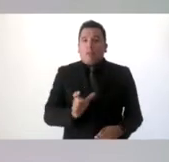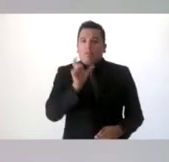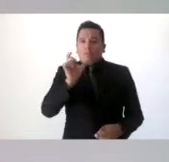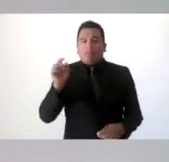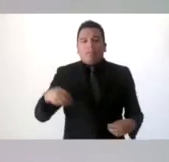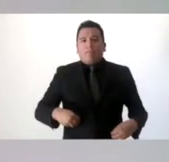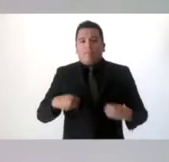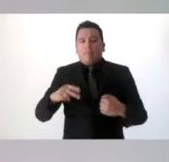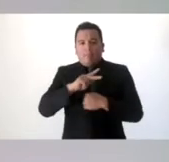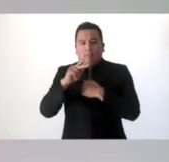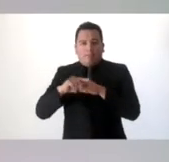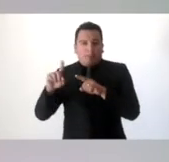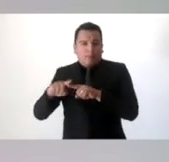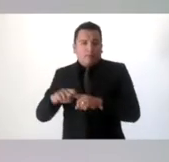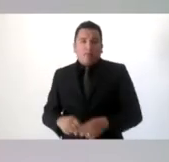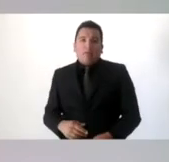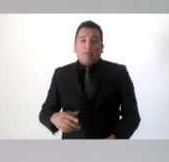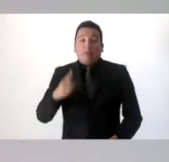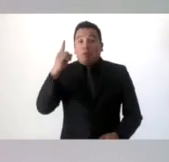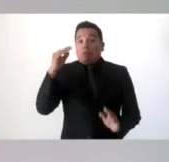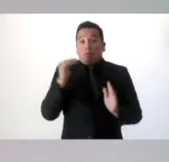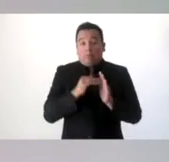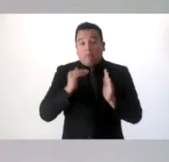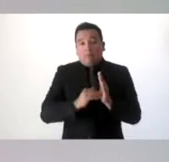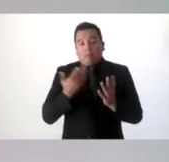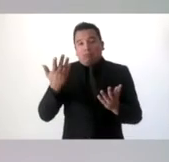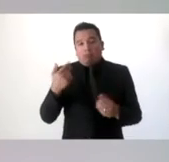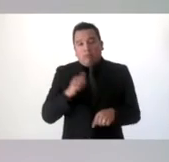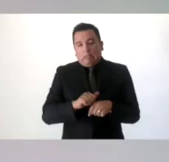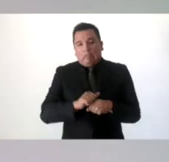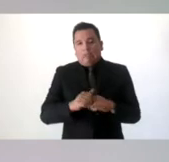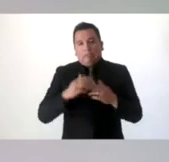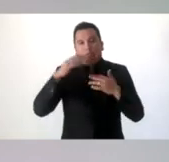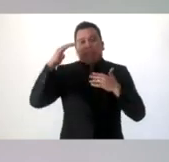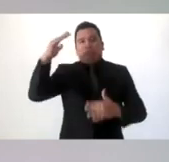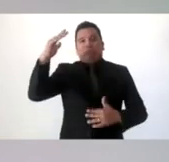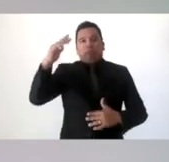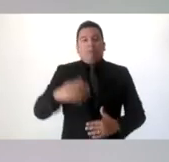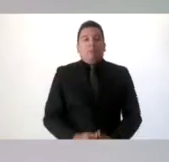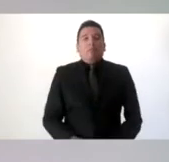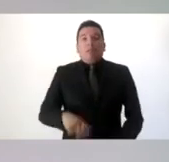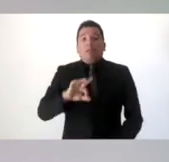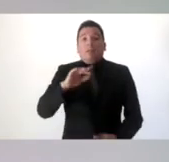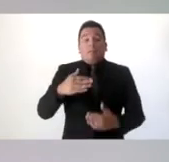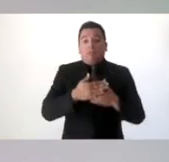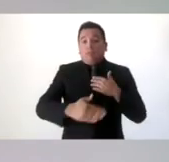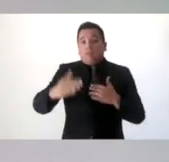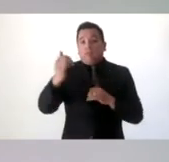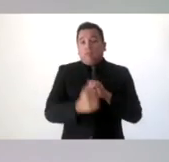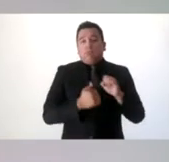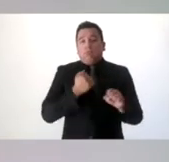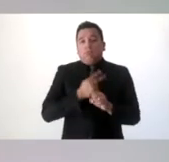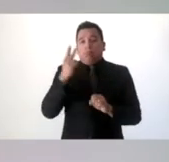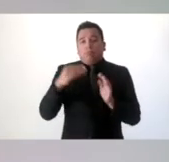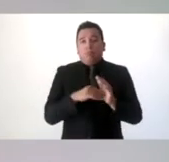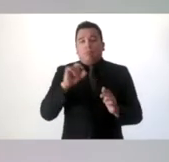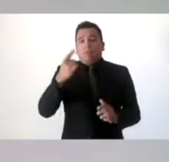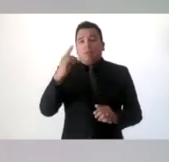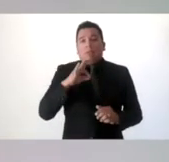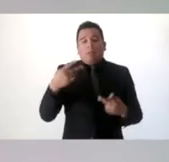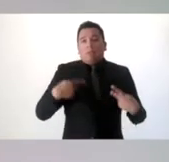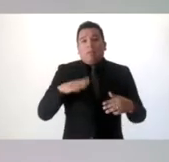el extranjero. Entonces, bueno, ya es un número interesante, pero de aquí a 2021 pues podrán ser más.